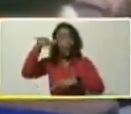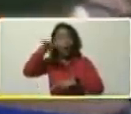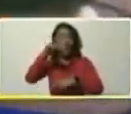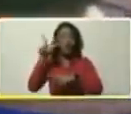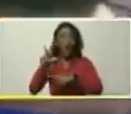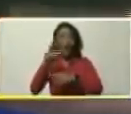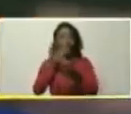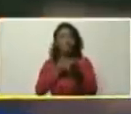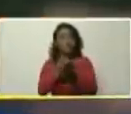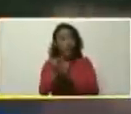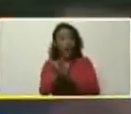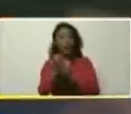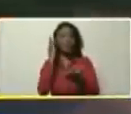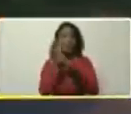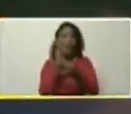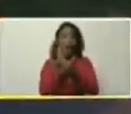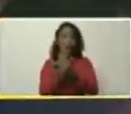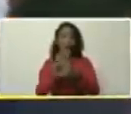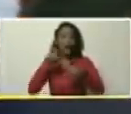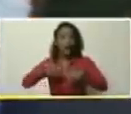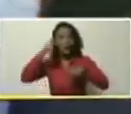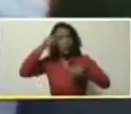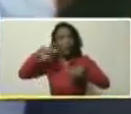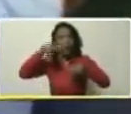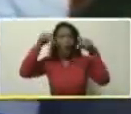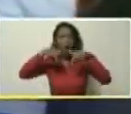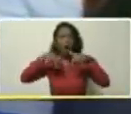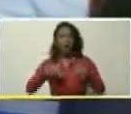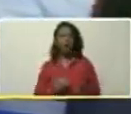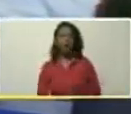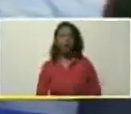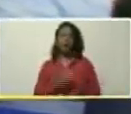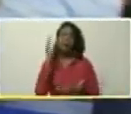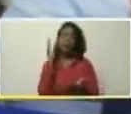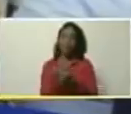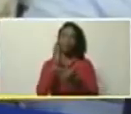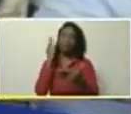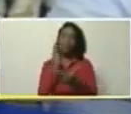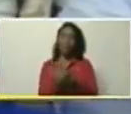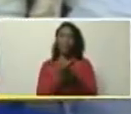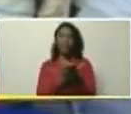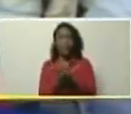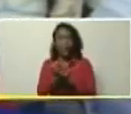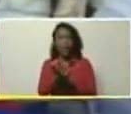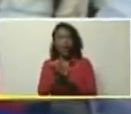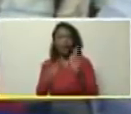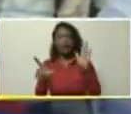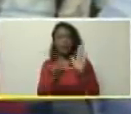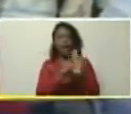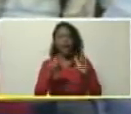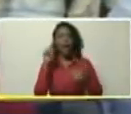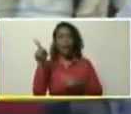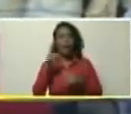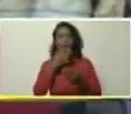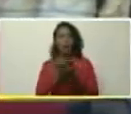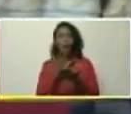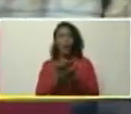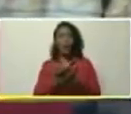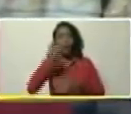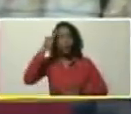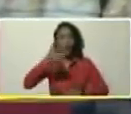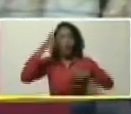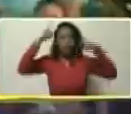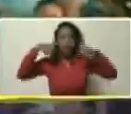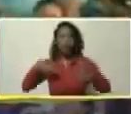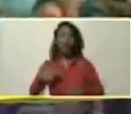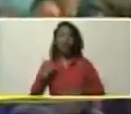es fiel y leal siempre, este pueblo que está aquí. Siempre, siempre fieles y leales a la propuesta del comandante Chávez.